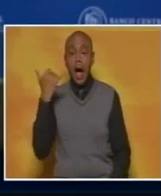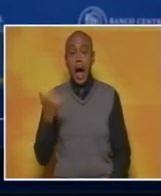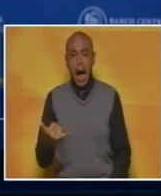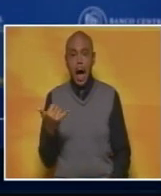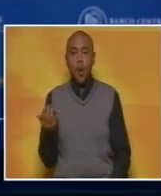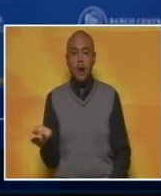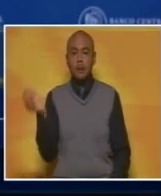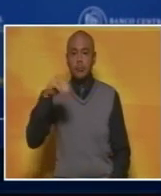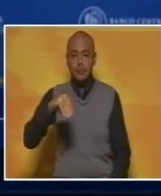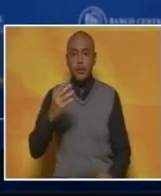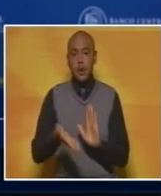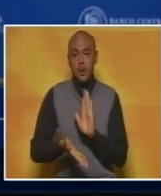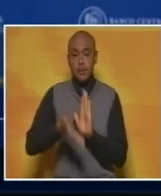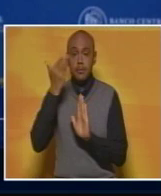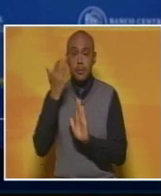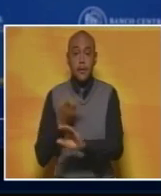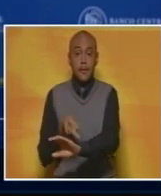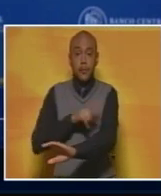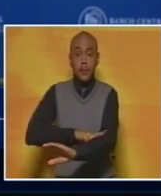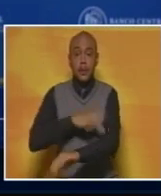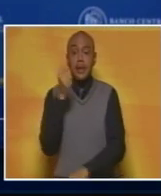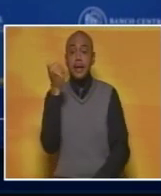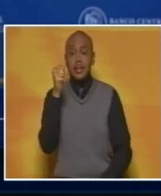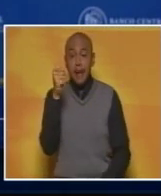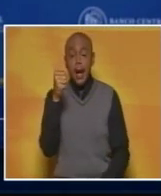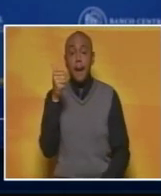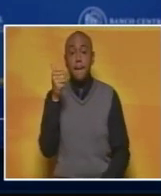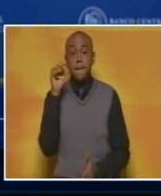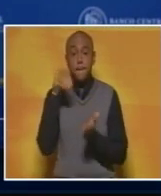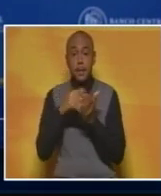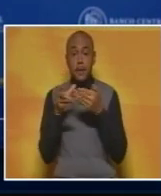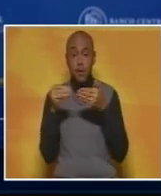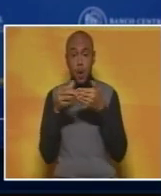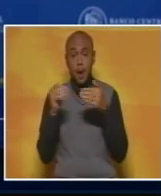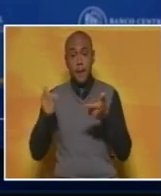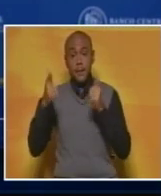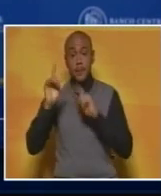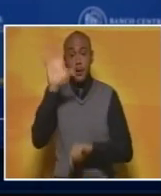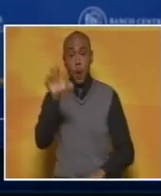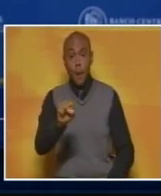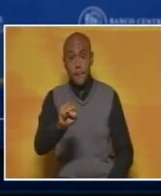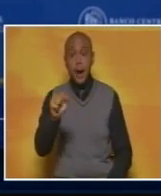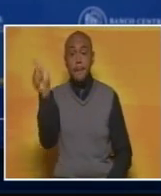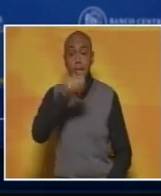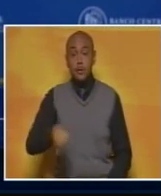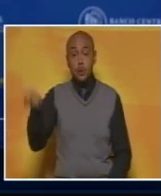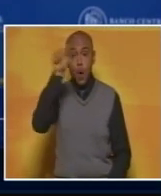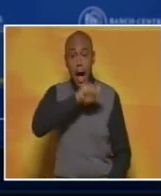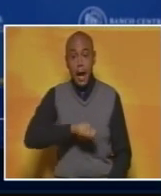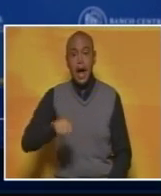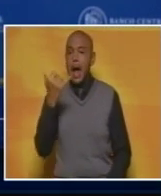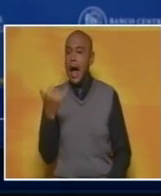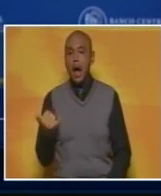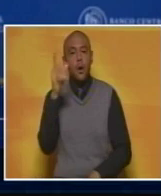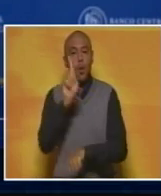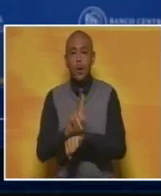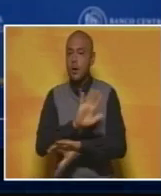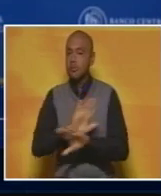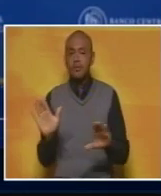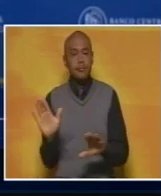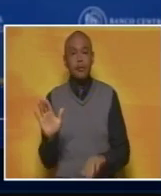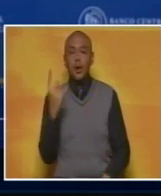más el cepo cambiario de los $10.000 permitidos de compra en términos mensuales a apenas